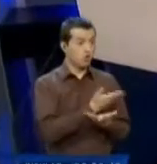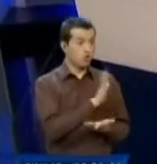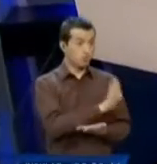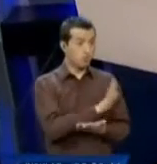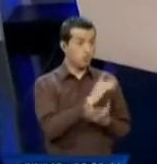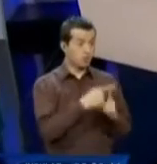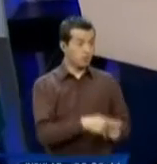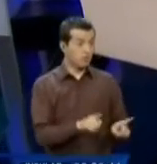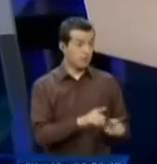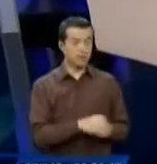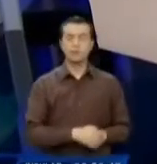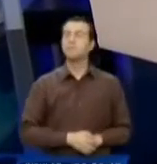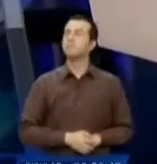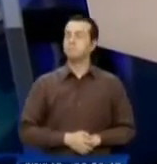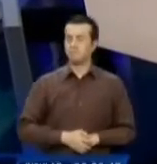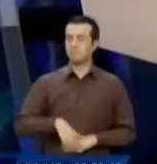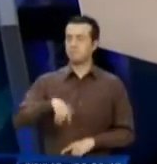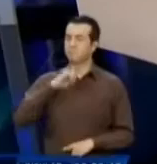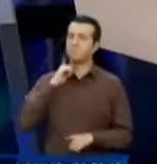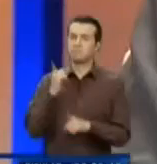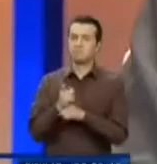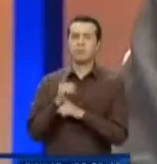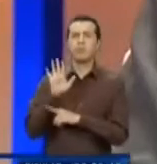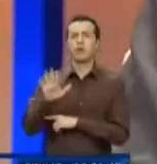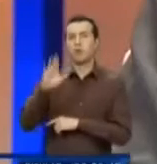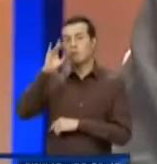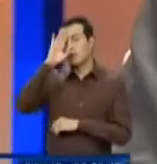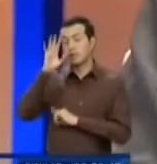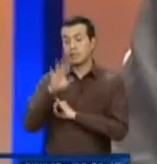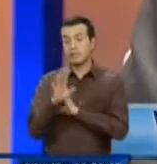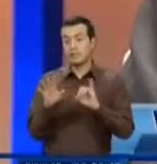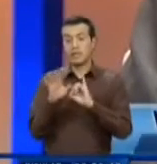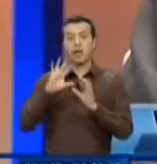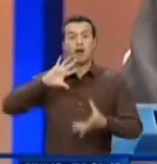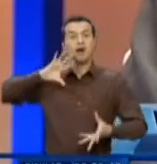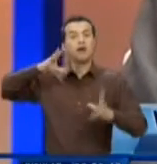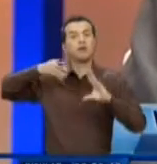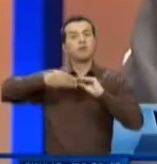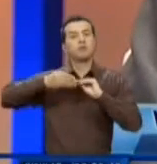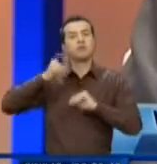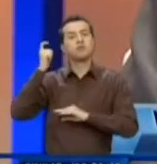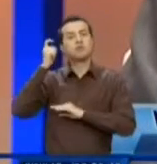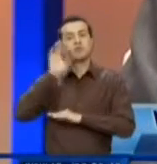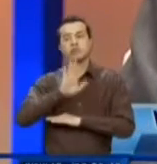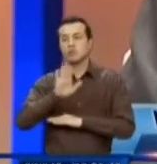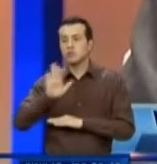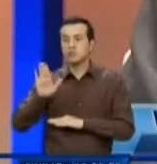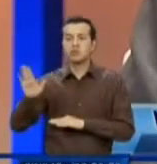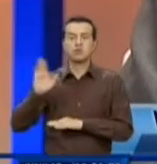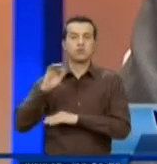que sí, porque es una izquierda adaptada a las necesidades de nuestro país.